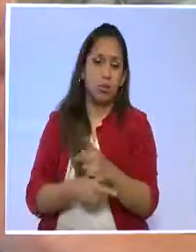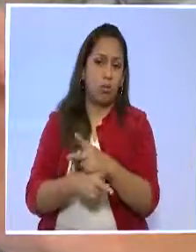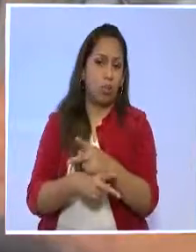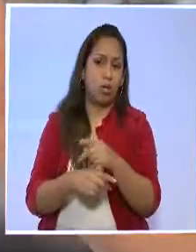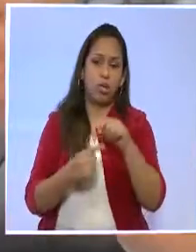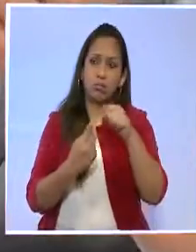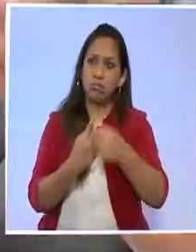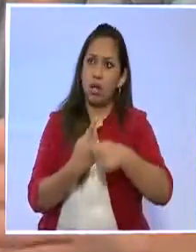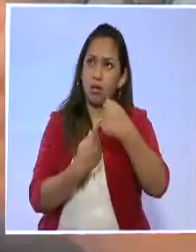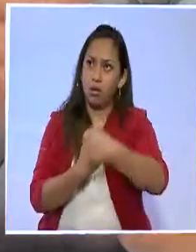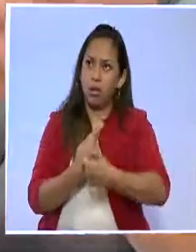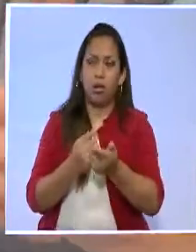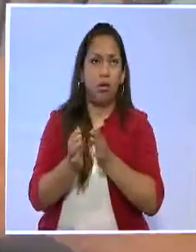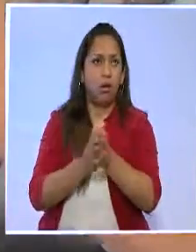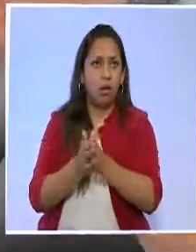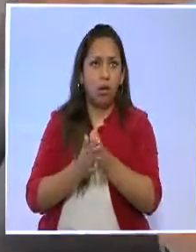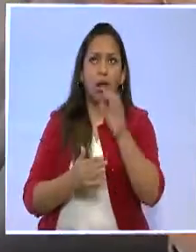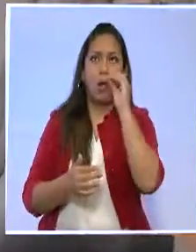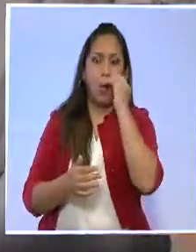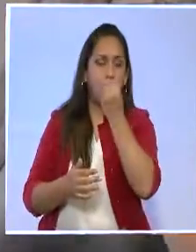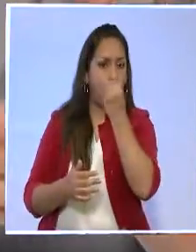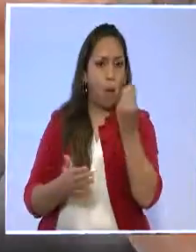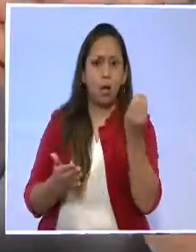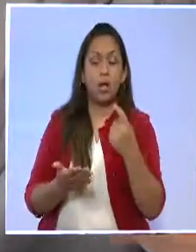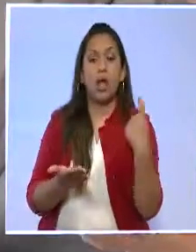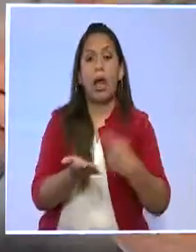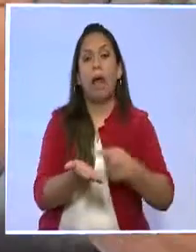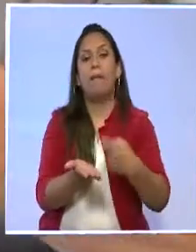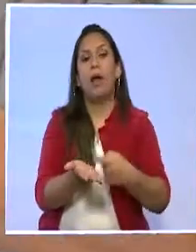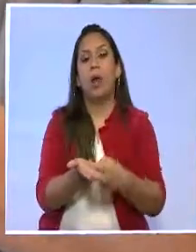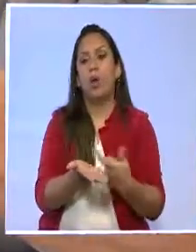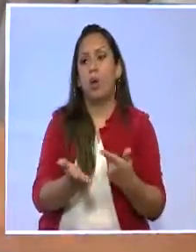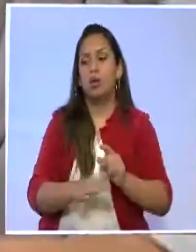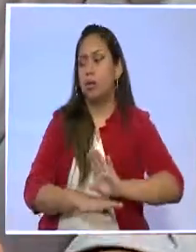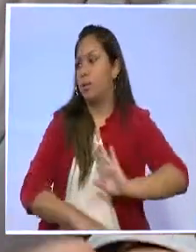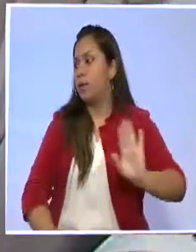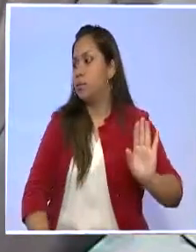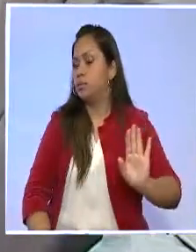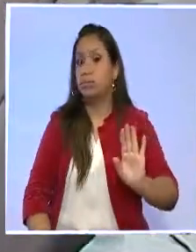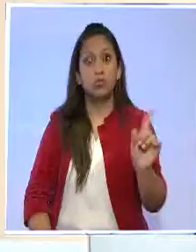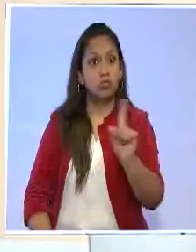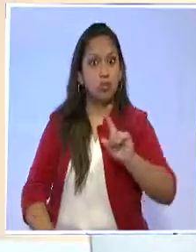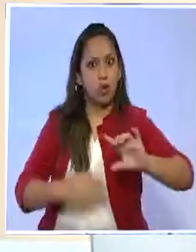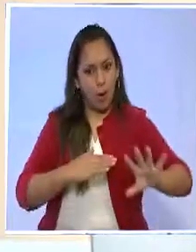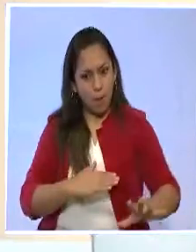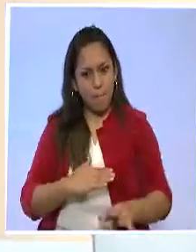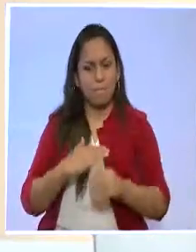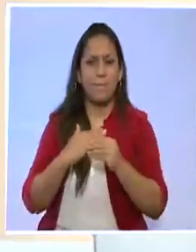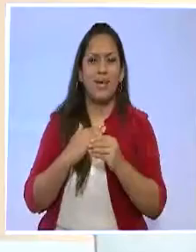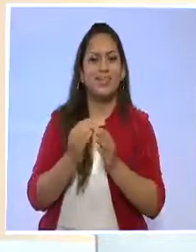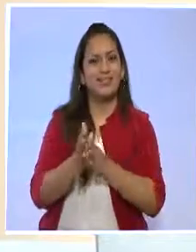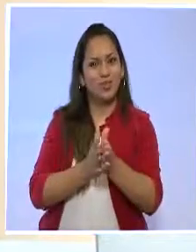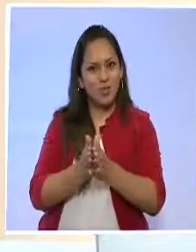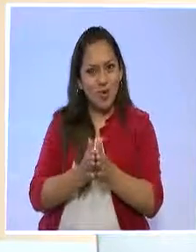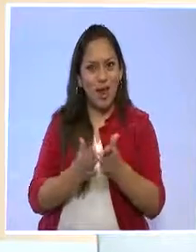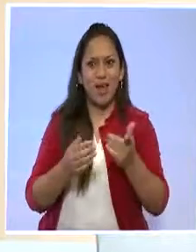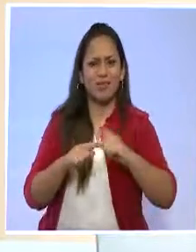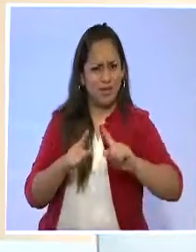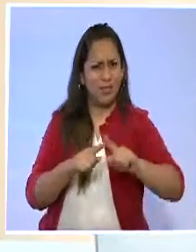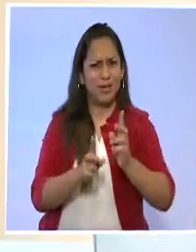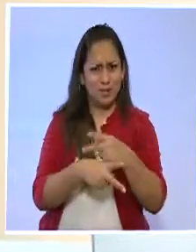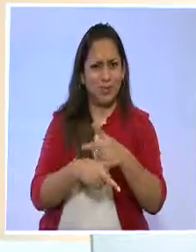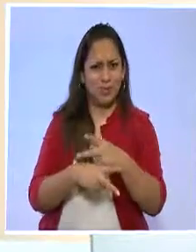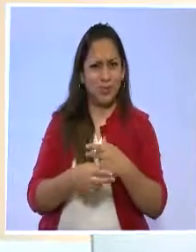las buenas y las mejores al antes era el café ahora también el camal así es entonces ahora hay mucha mayor